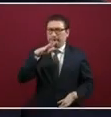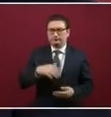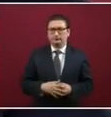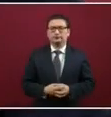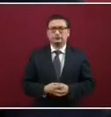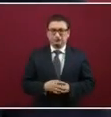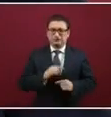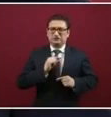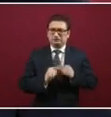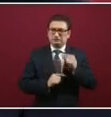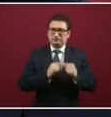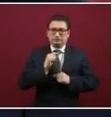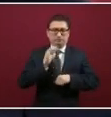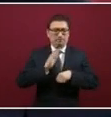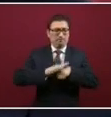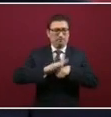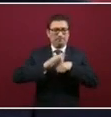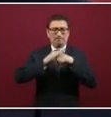está creciendo